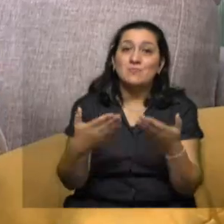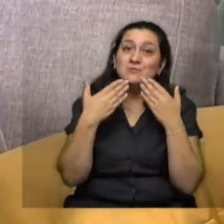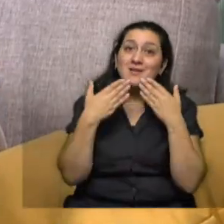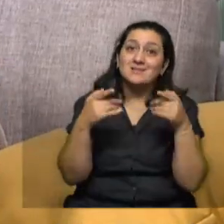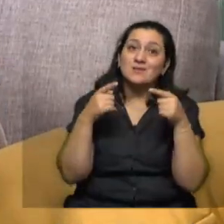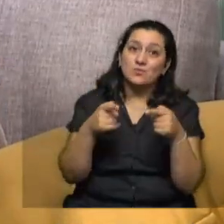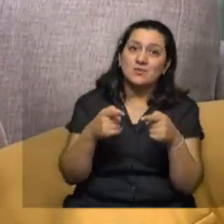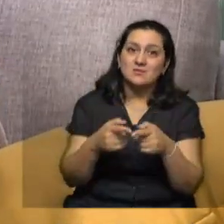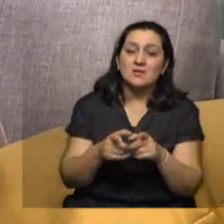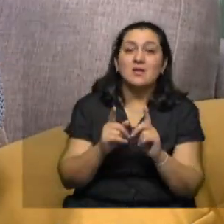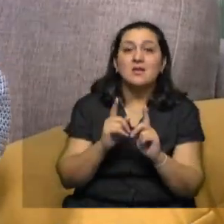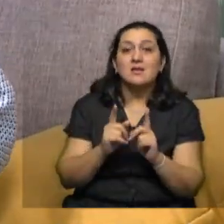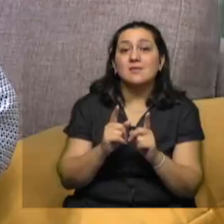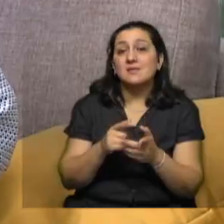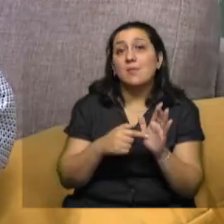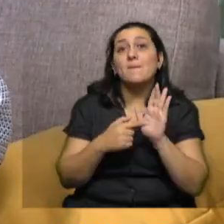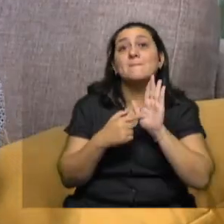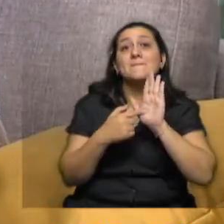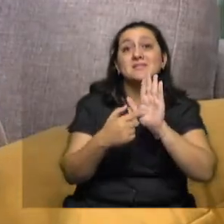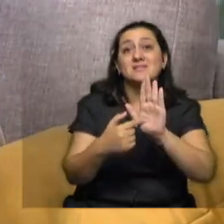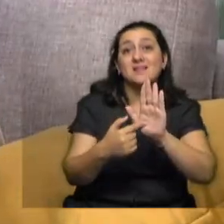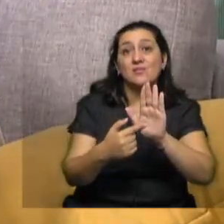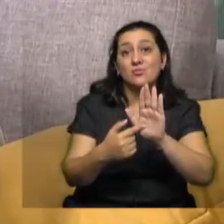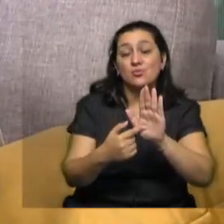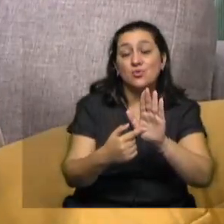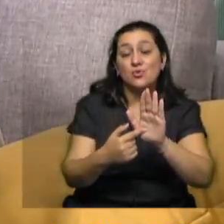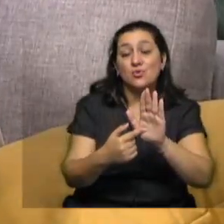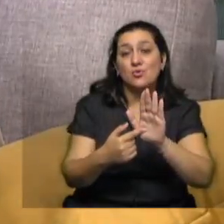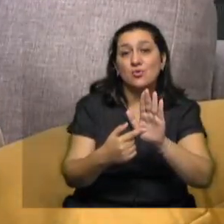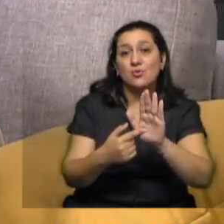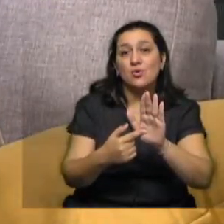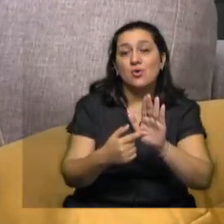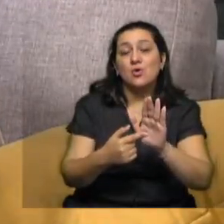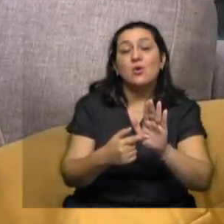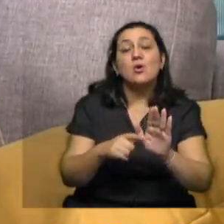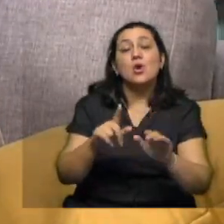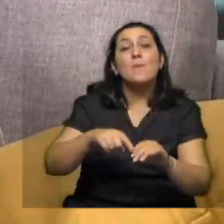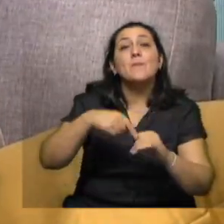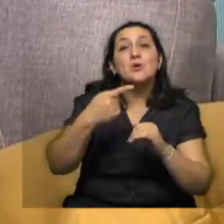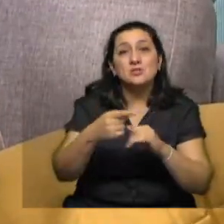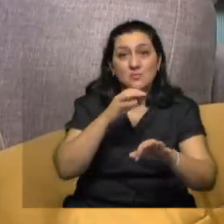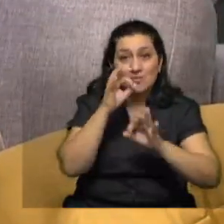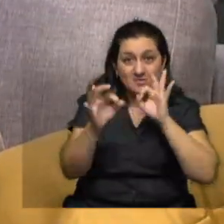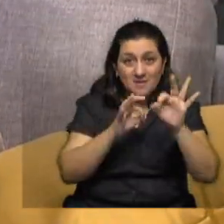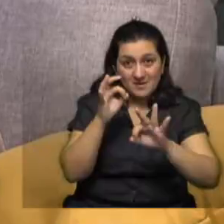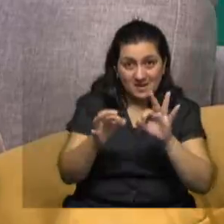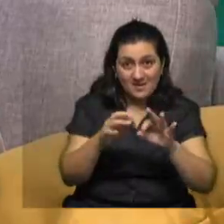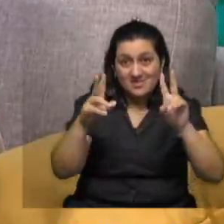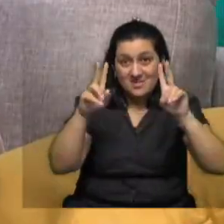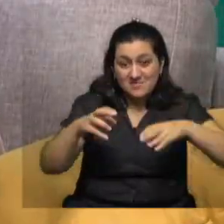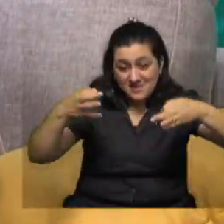ustedes. Estamos como presentando en estos 2-3 primeros programas lo que vamos a ver después, vamos a agarrar puntualmente temas y